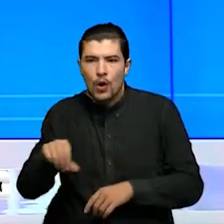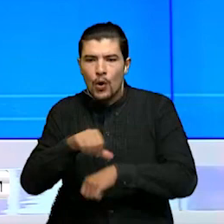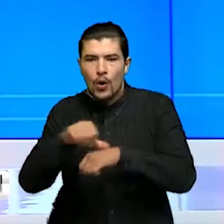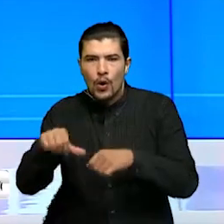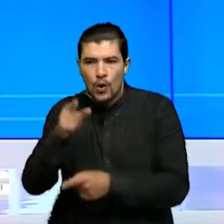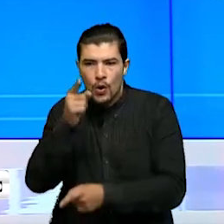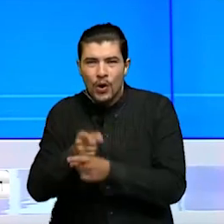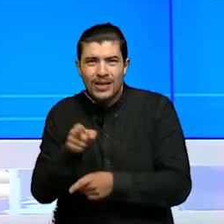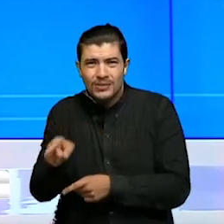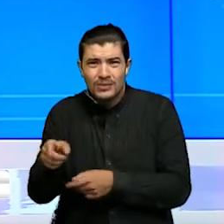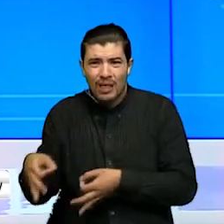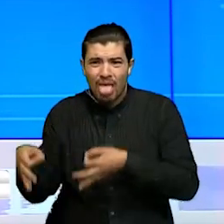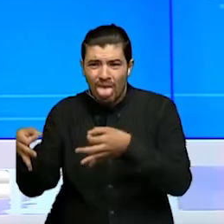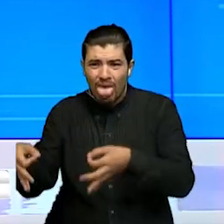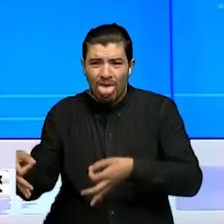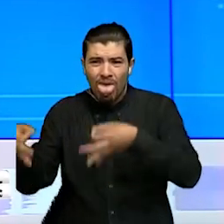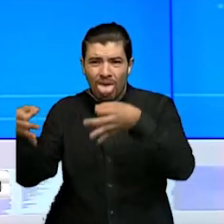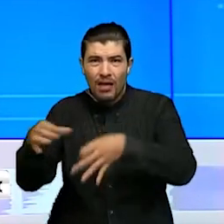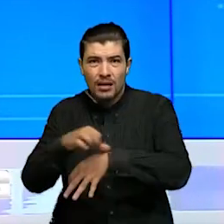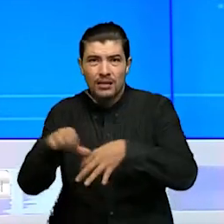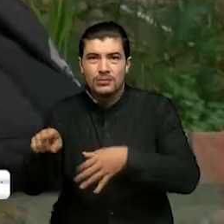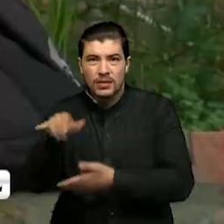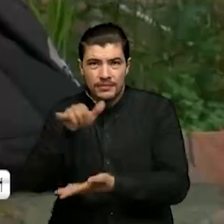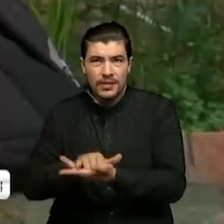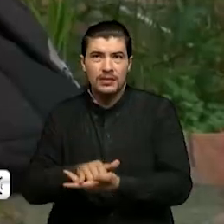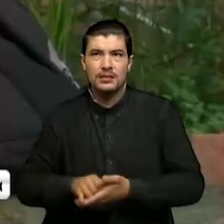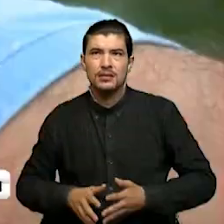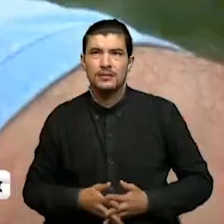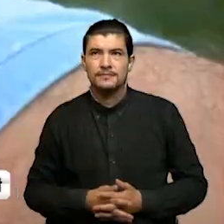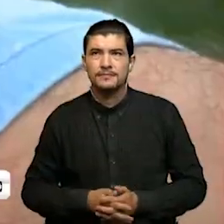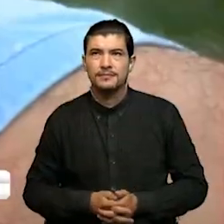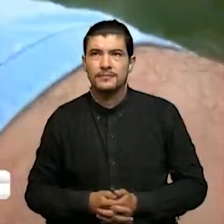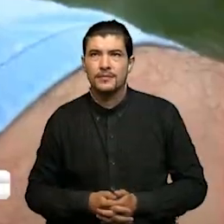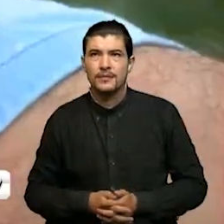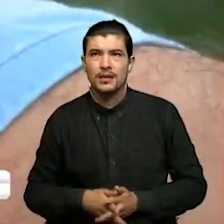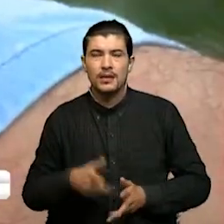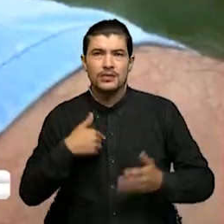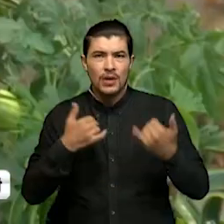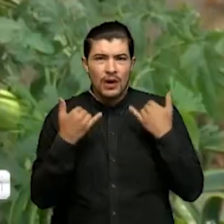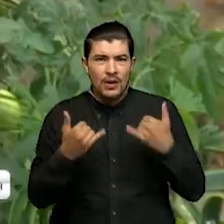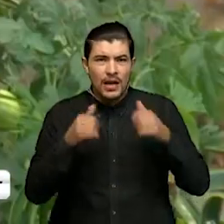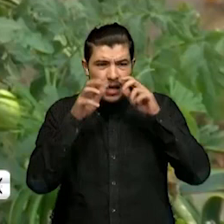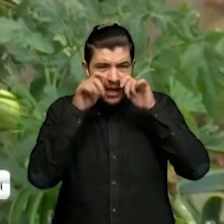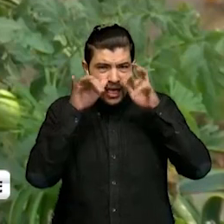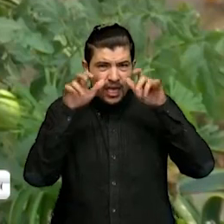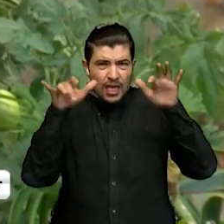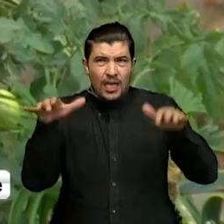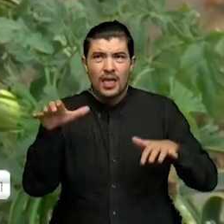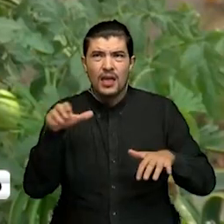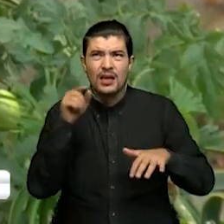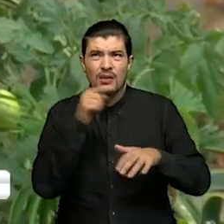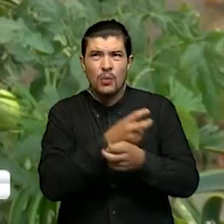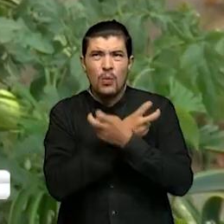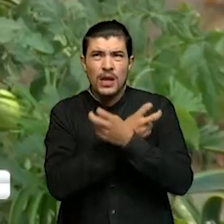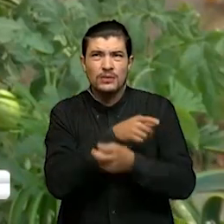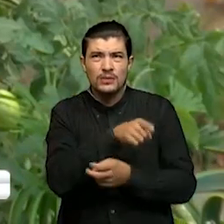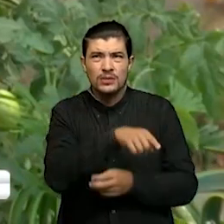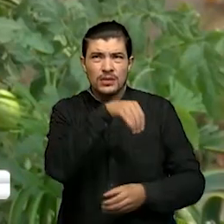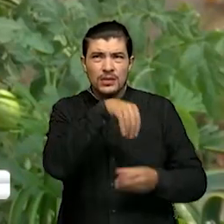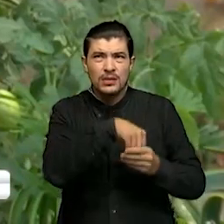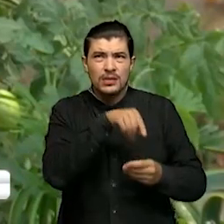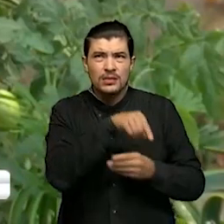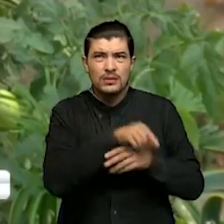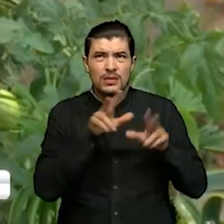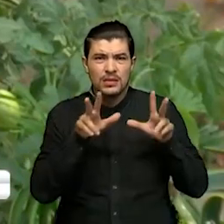idóneo y sigue dilatando el procedimiento tengo una infección que se llama osteomelitis crónica que